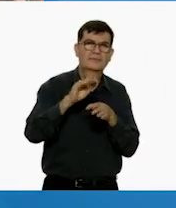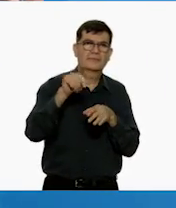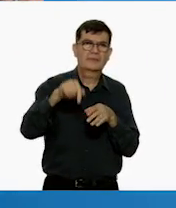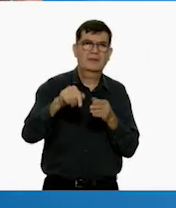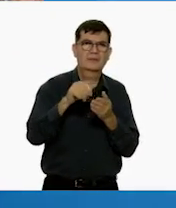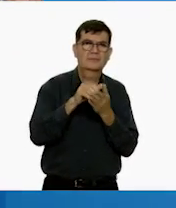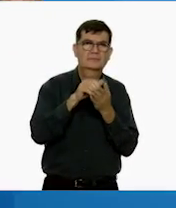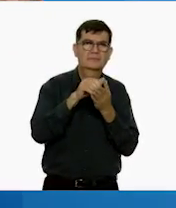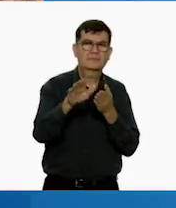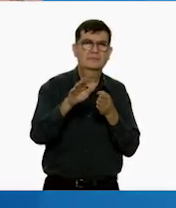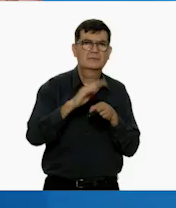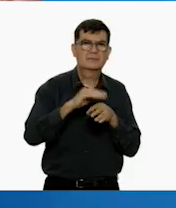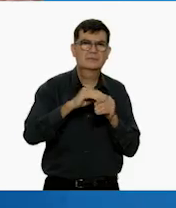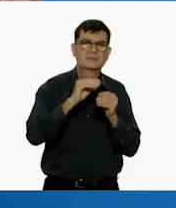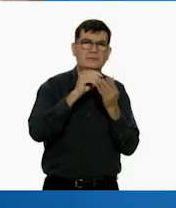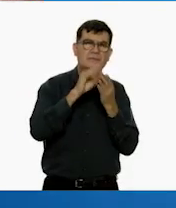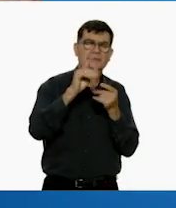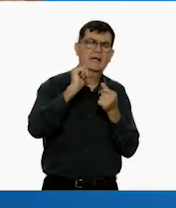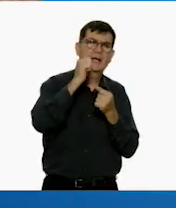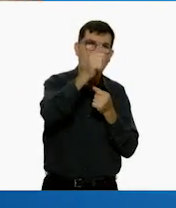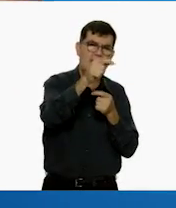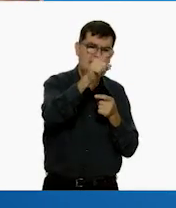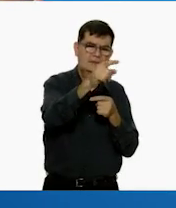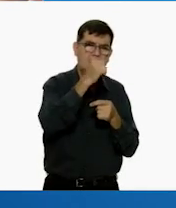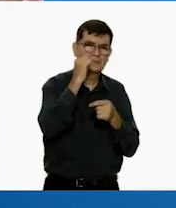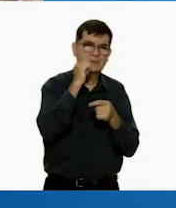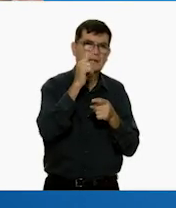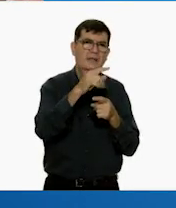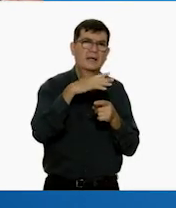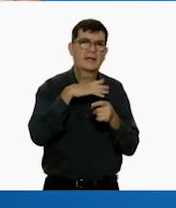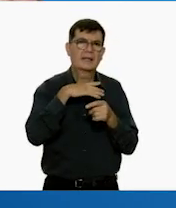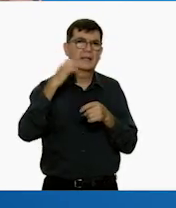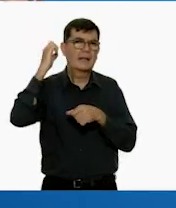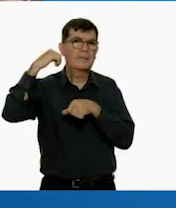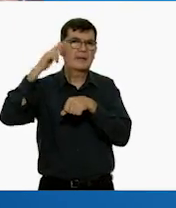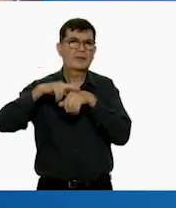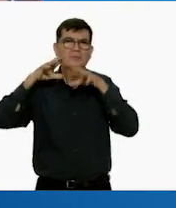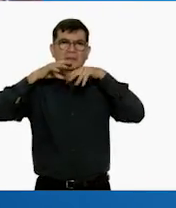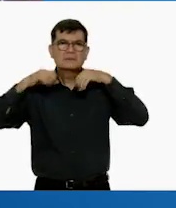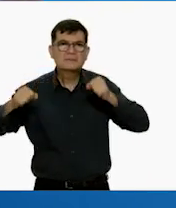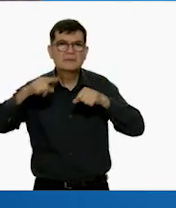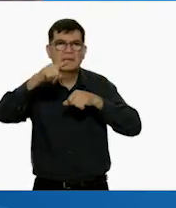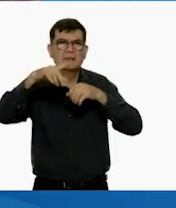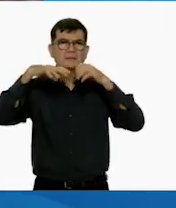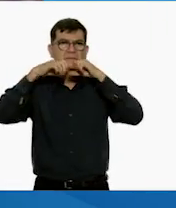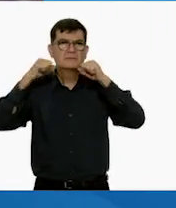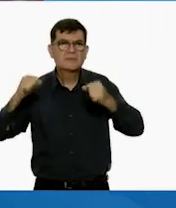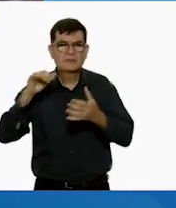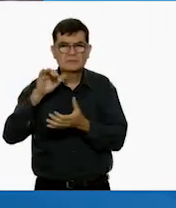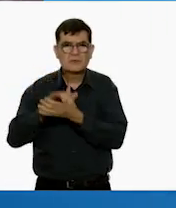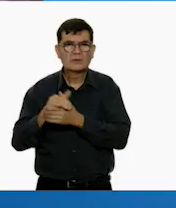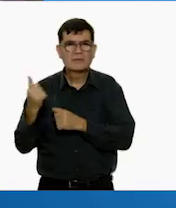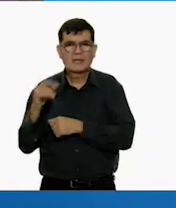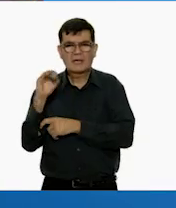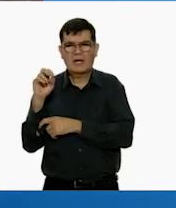bueno, lo lleva al exilio. Están el emperador Maximiliano y la emperatriz Carlota acompañados